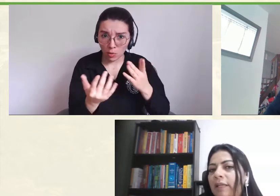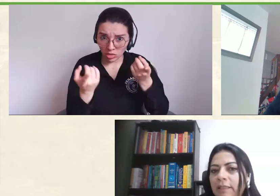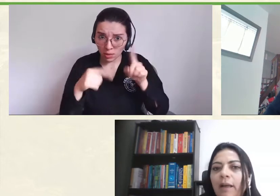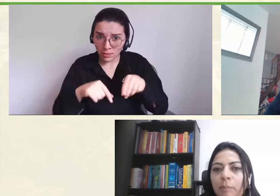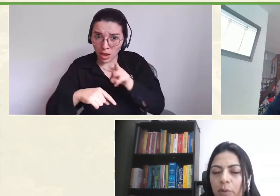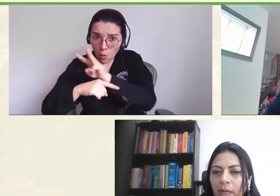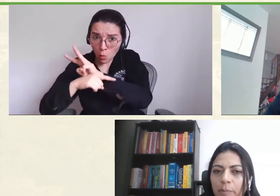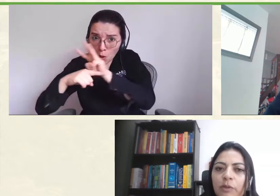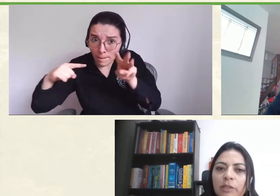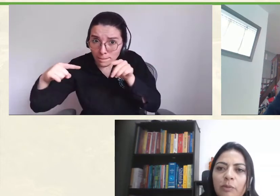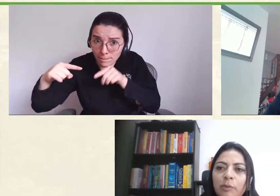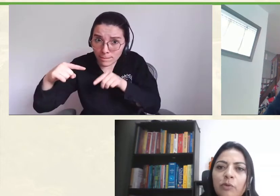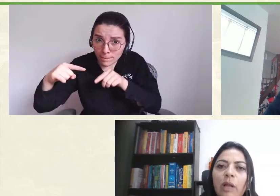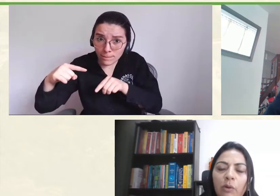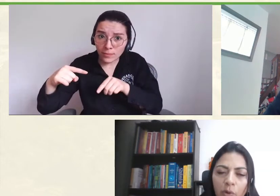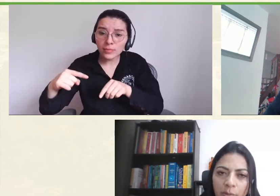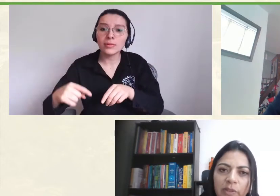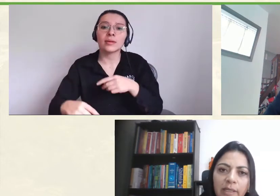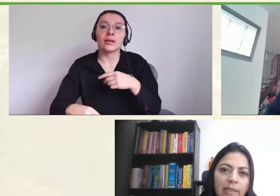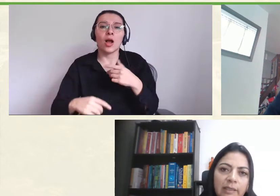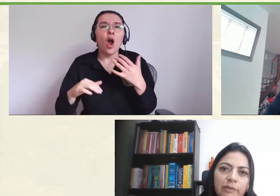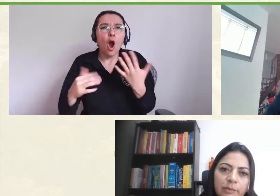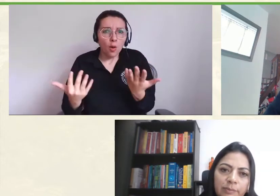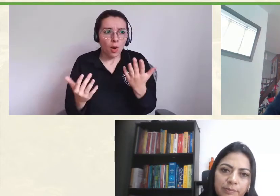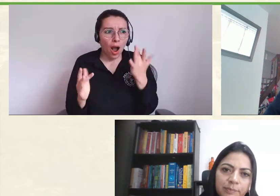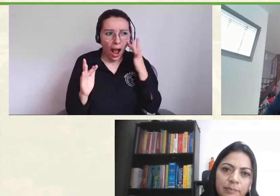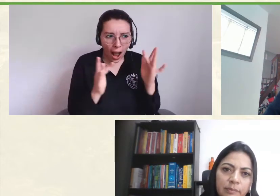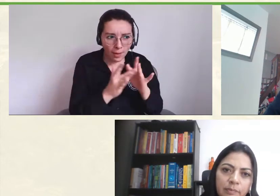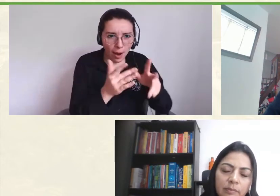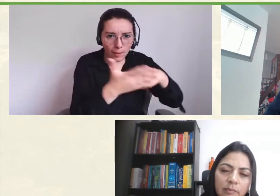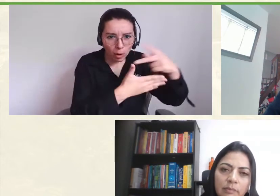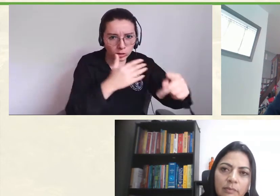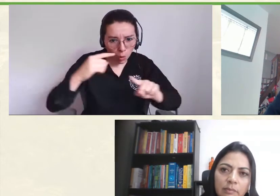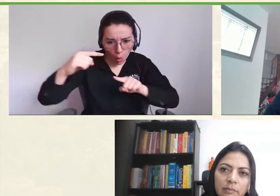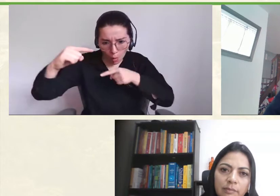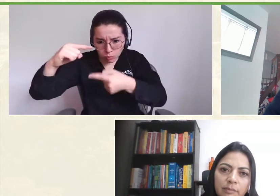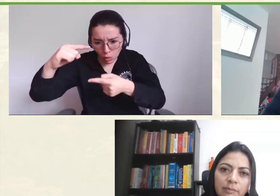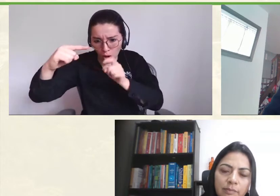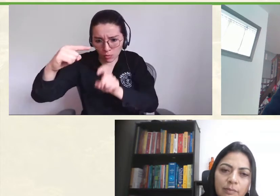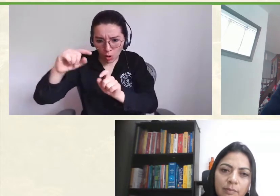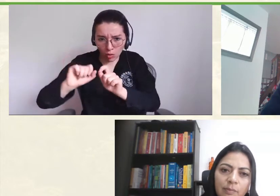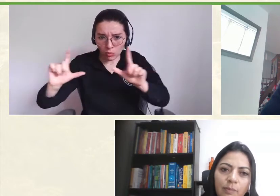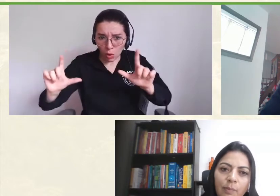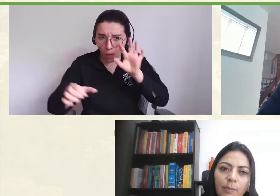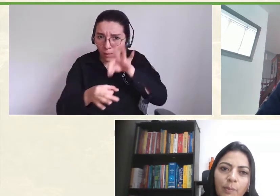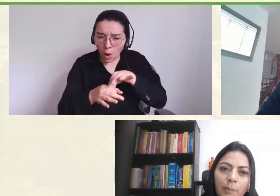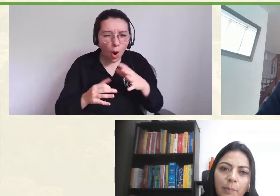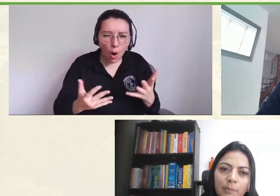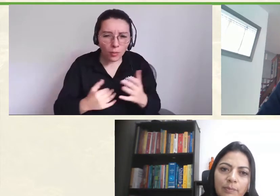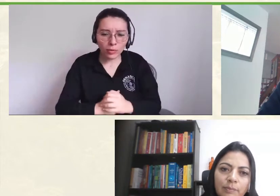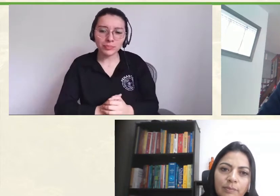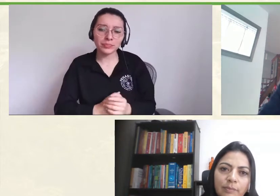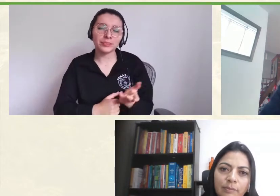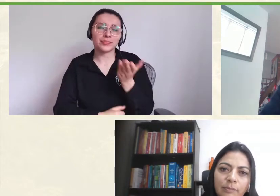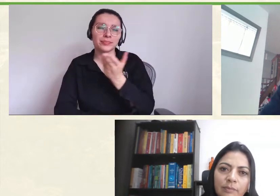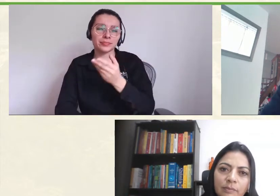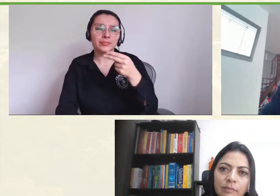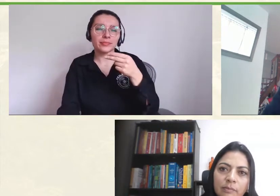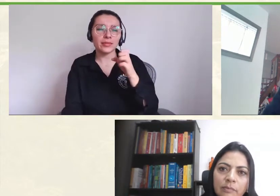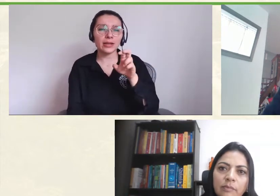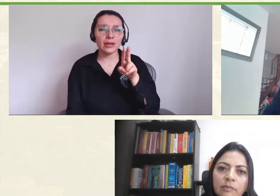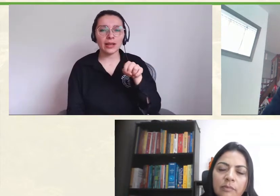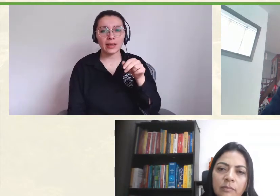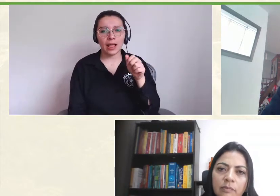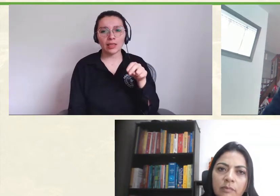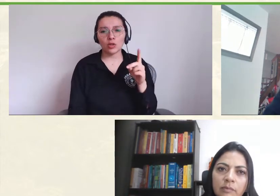estará habilitada por cada proyecto postulado. ¿Cómo se daría esto? Bueno, Ana Milena, como les comentábamos, el programa fue relanzado el año pasado